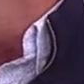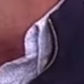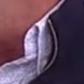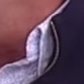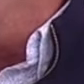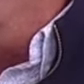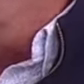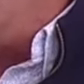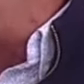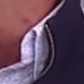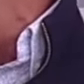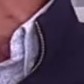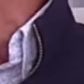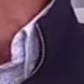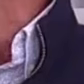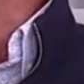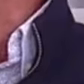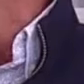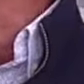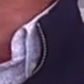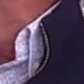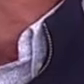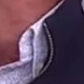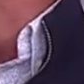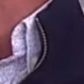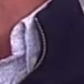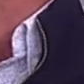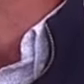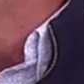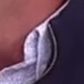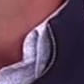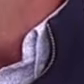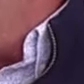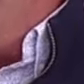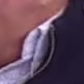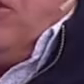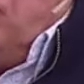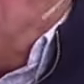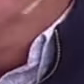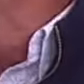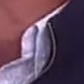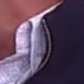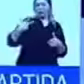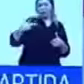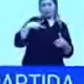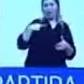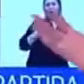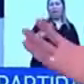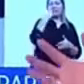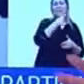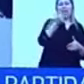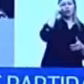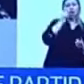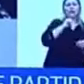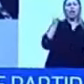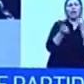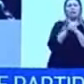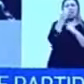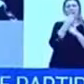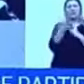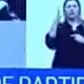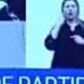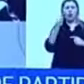Congreso ya lo he dicho va a vetar todo aquello que no esté de acuerdo bueno está está en sus está en su derecho como nosotros estamos en el derecho también